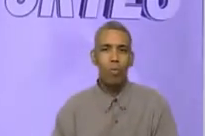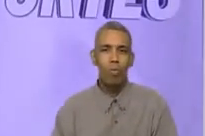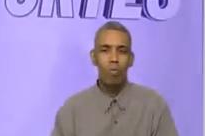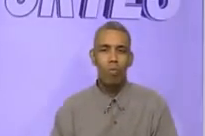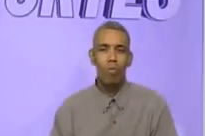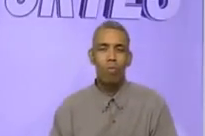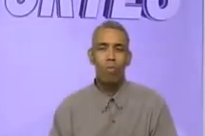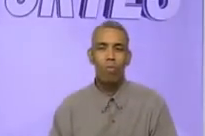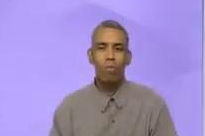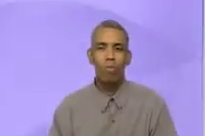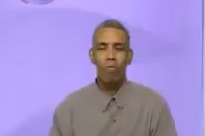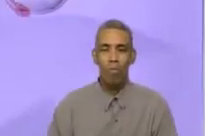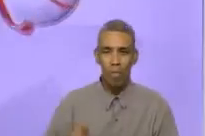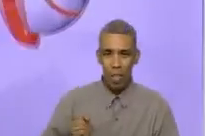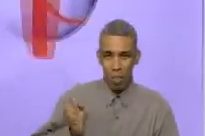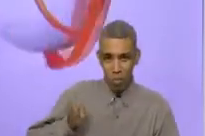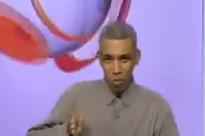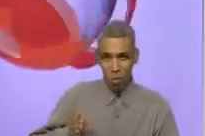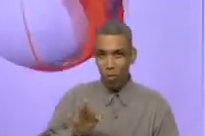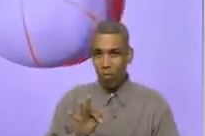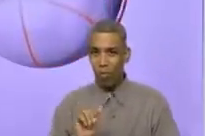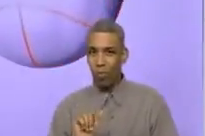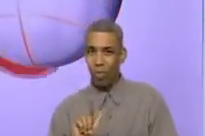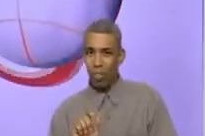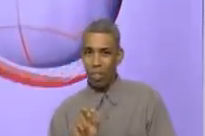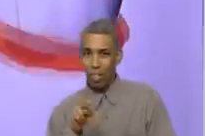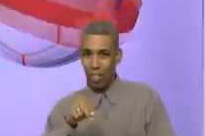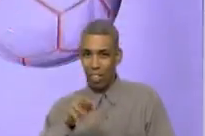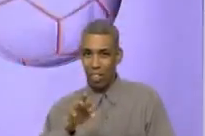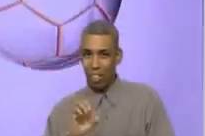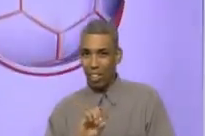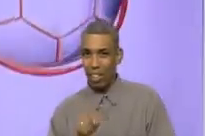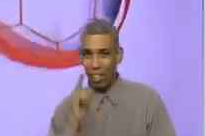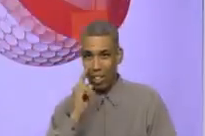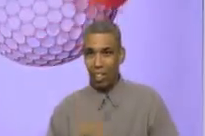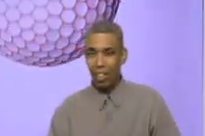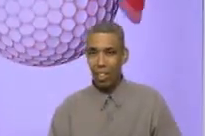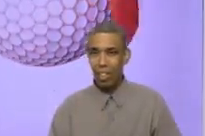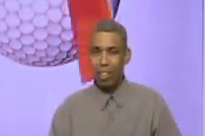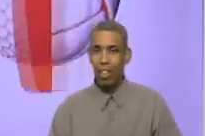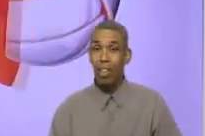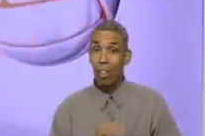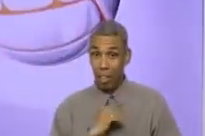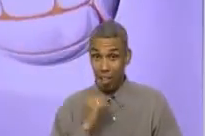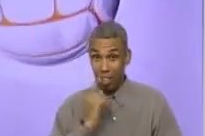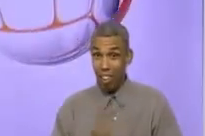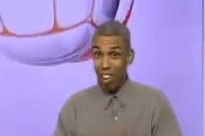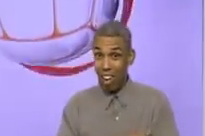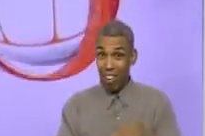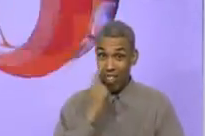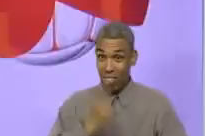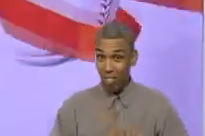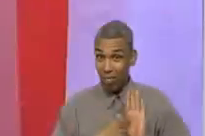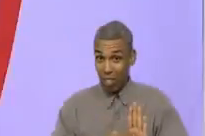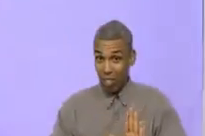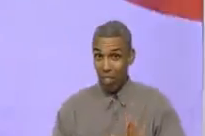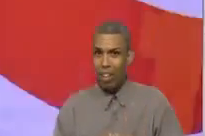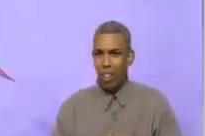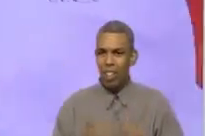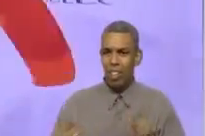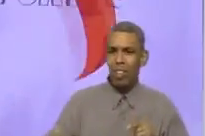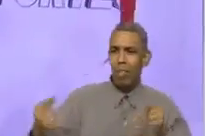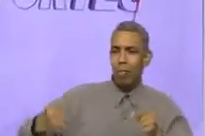El Club Talentos Fútbol Club se prepara para enfrentar a la Alianza Petrolera. Esta era la nota a la que hacía referencia a lo que veíamos en pantalla.